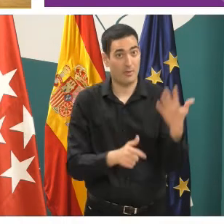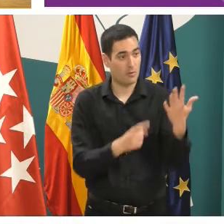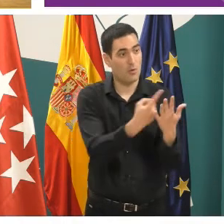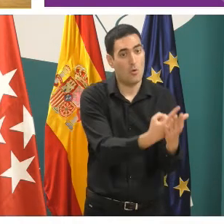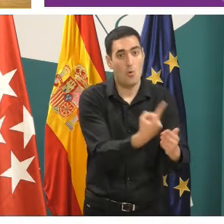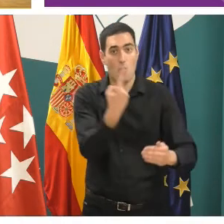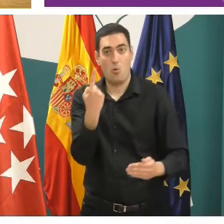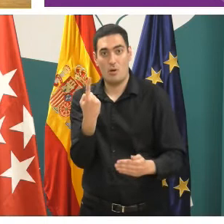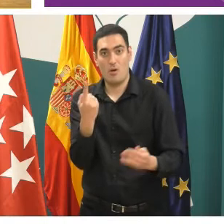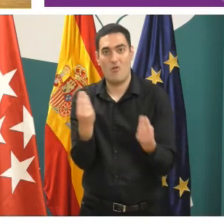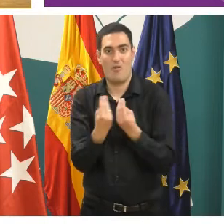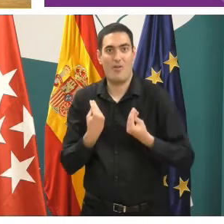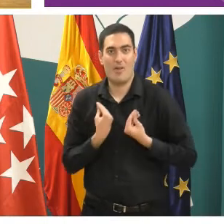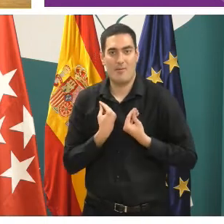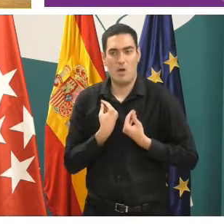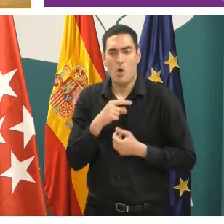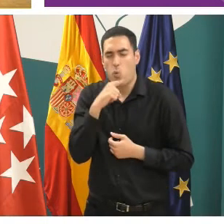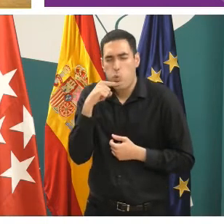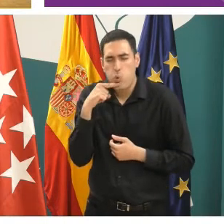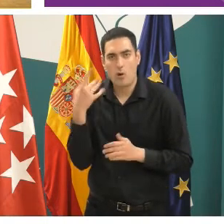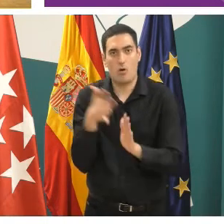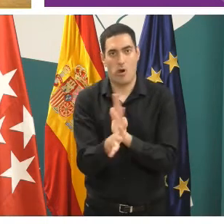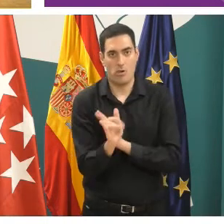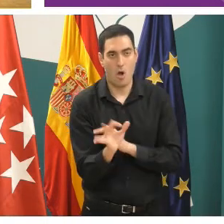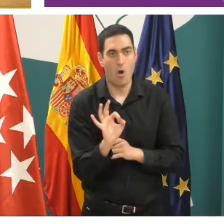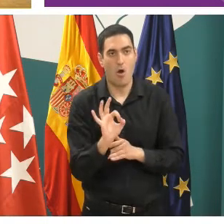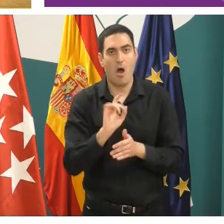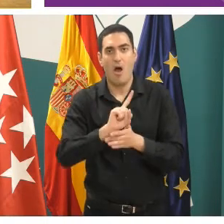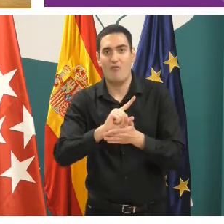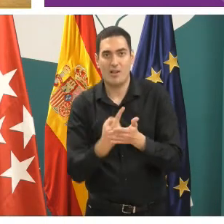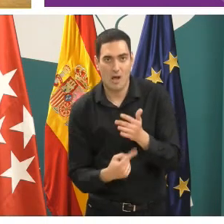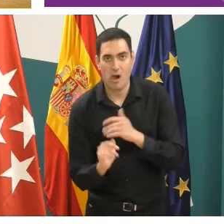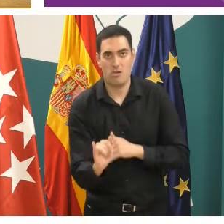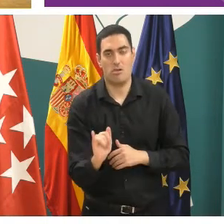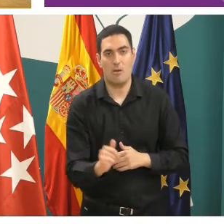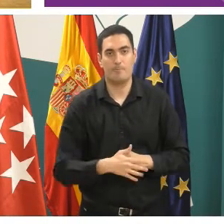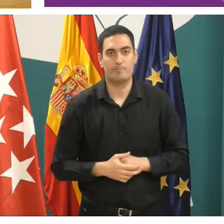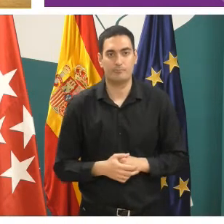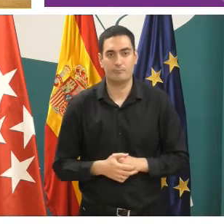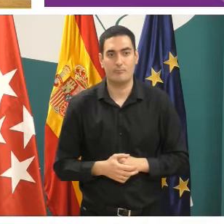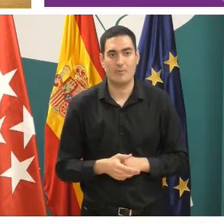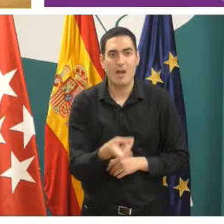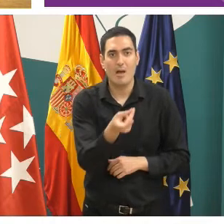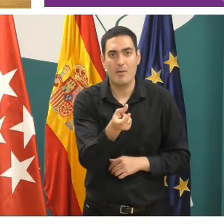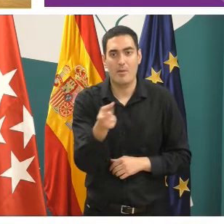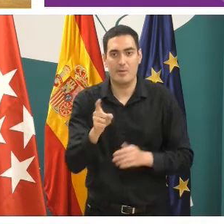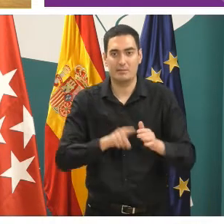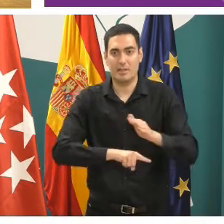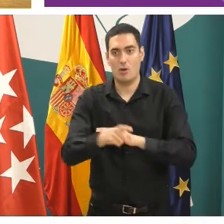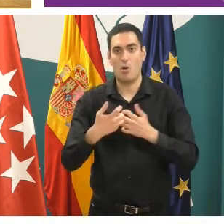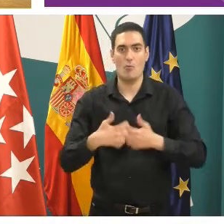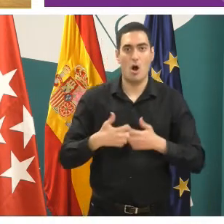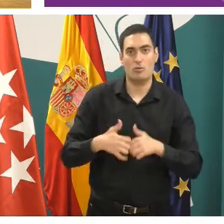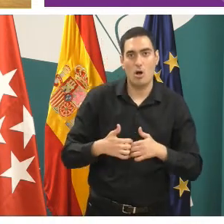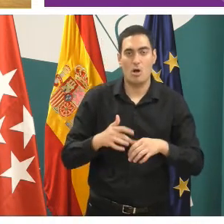conviven con algún tipo de dolor crónico o fatiga. Hay un déficit en el desarrollo